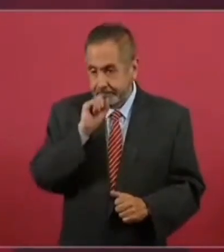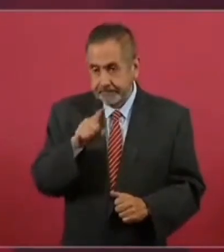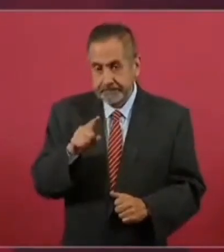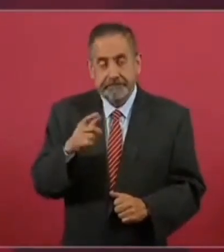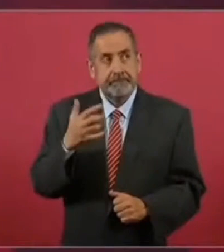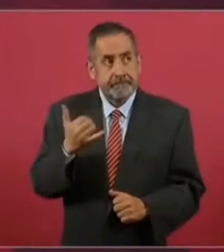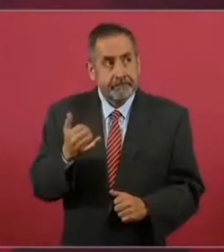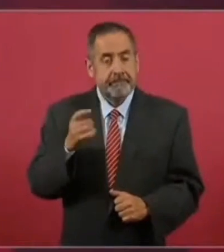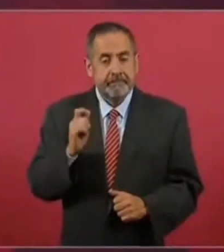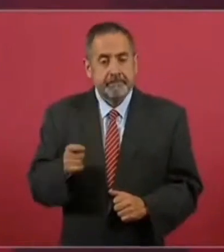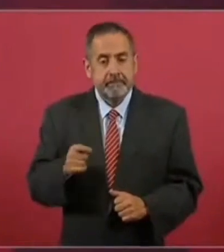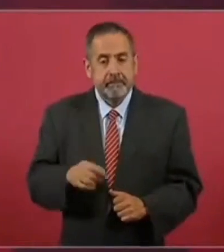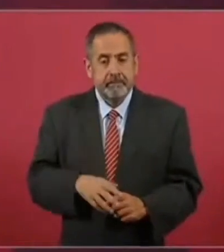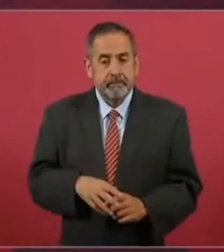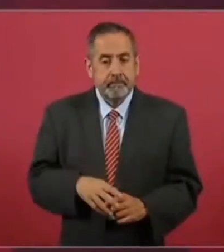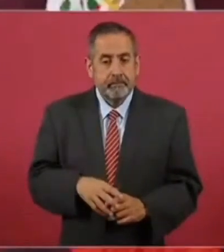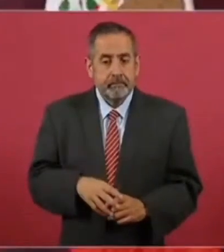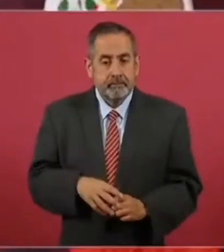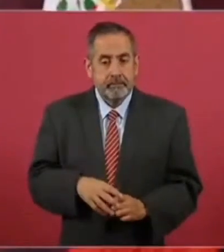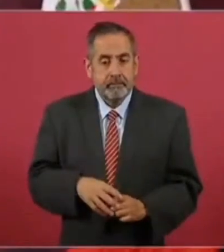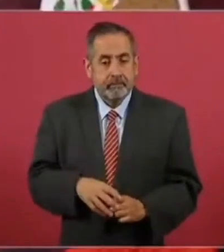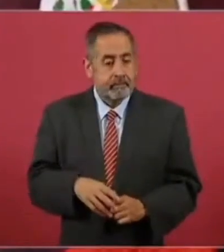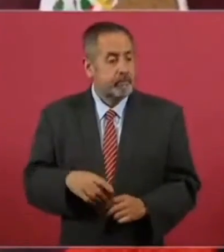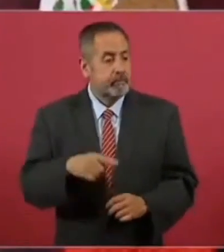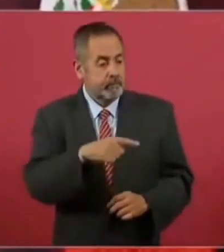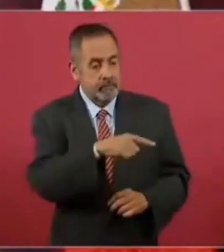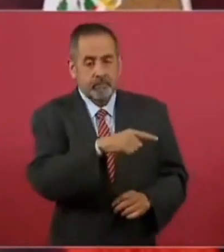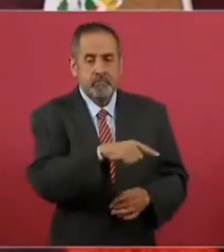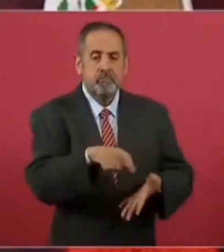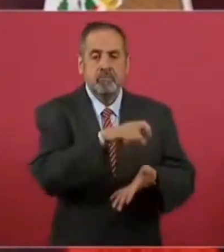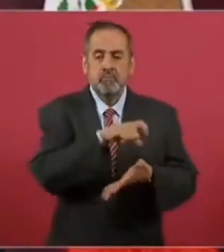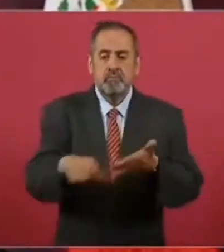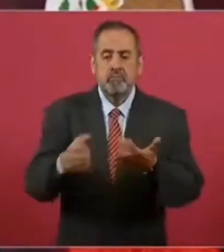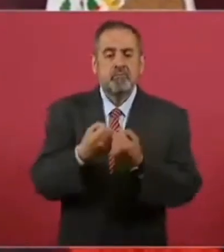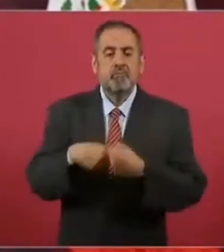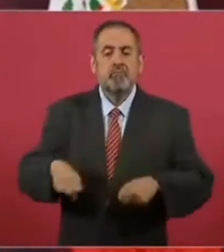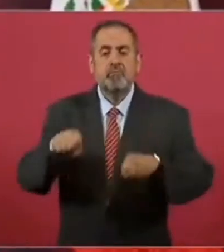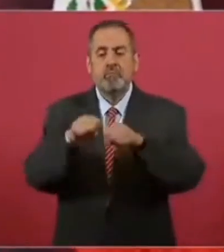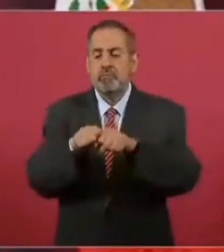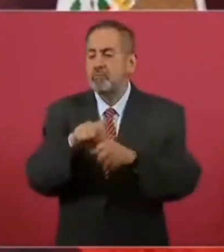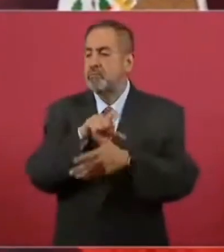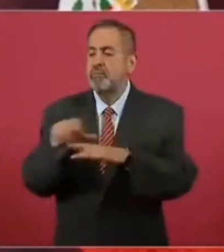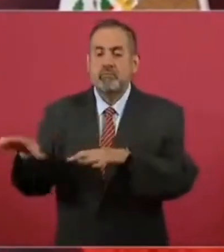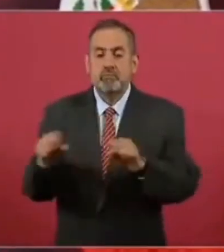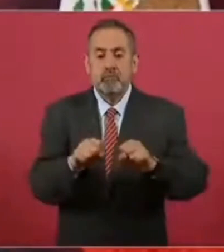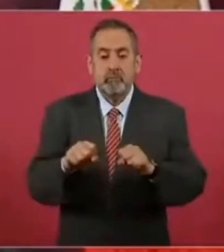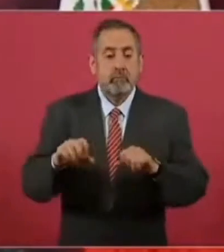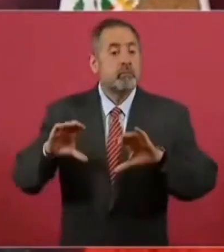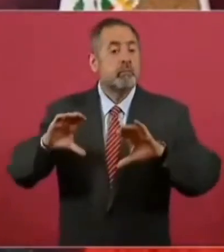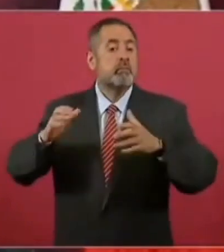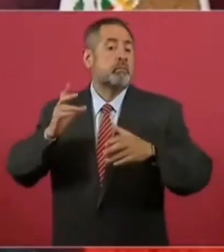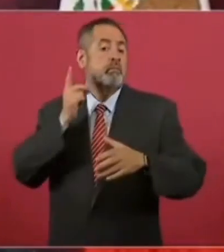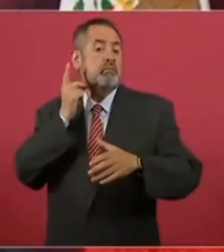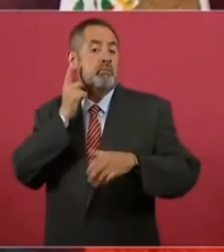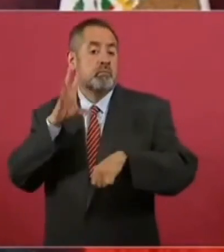Y se aprobó la compraventa de estas acciones sin autorización del Congreso.